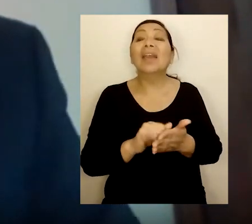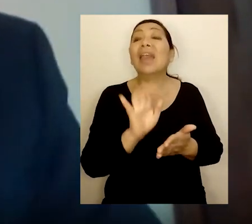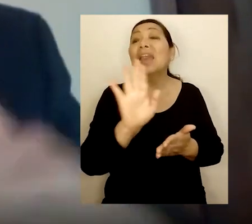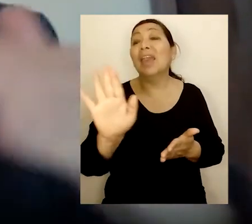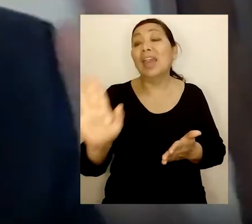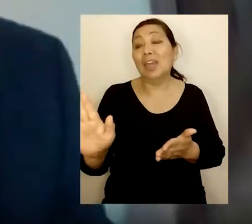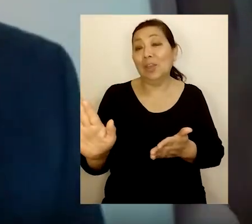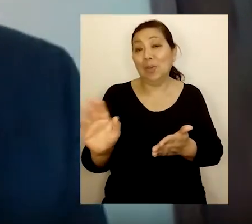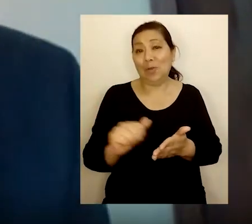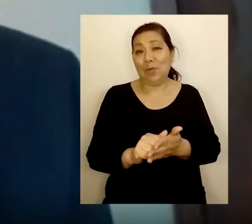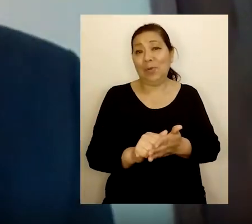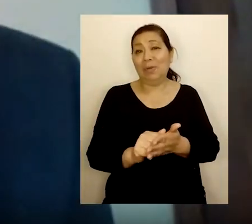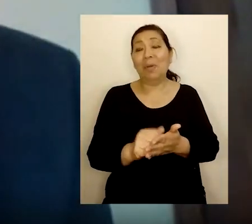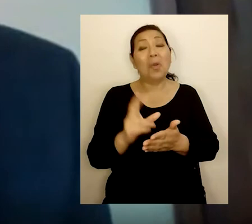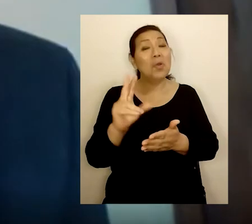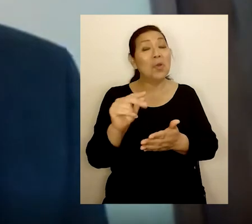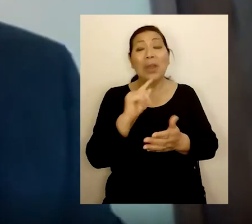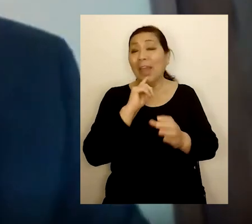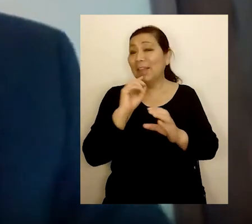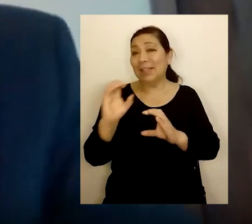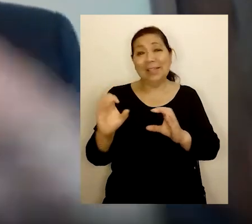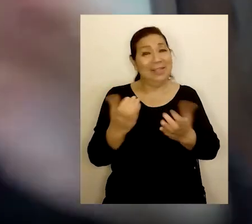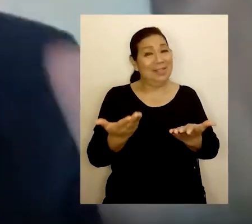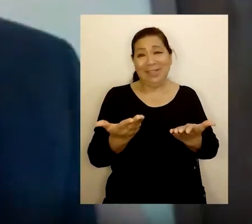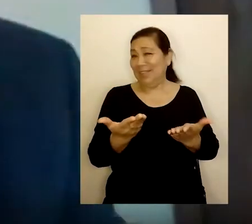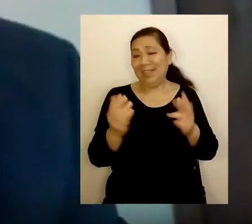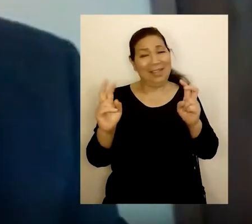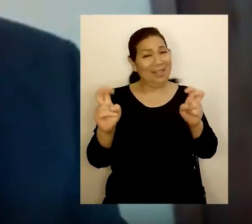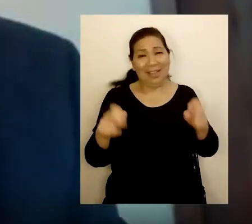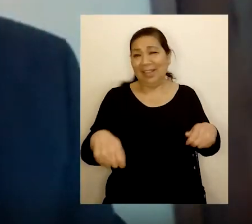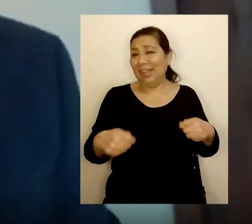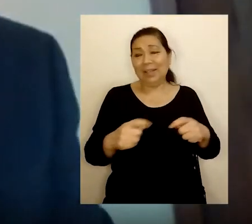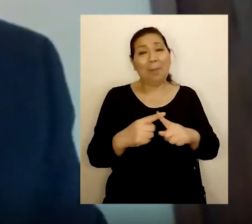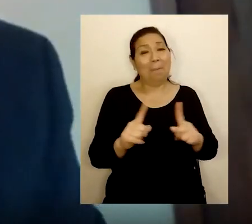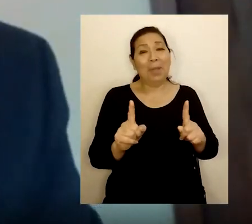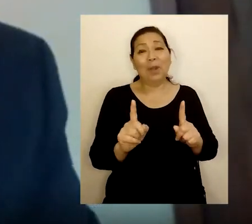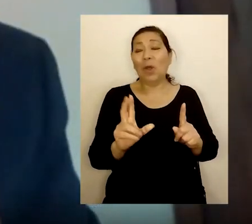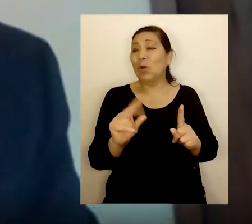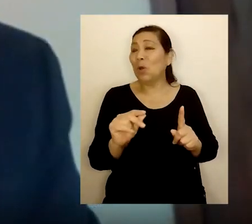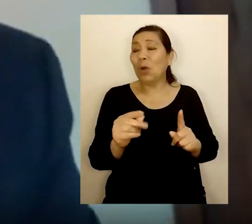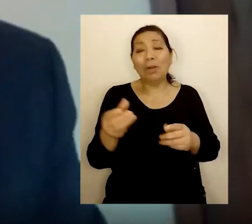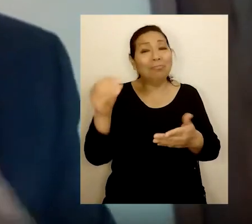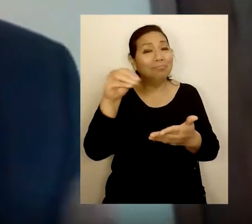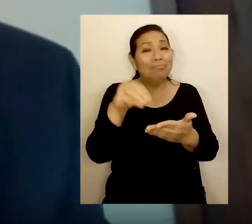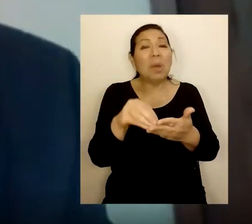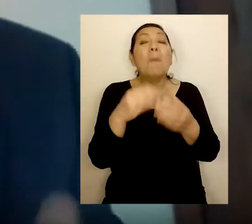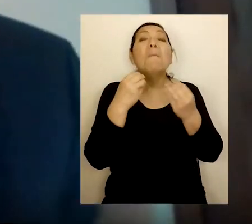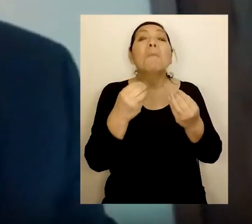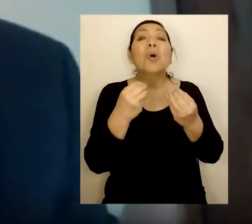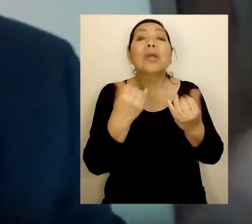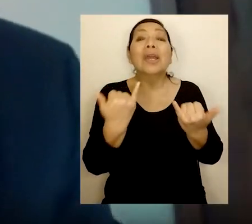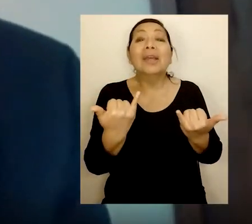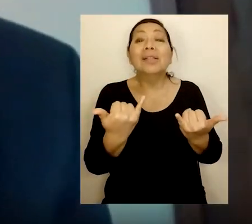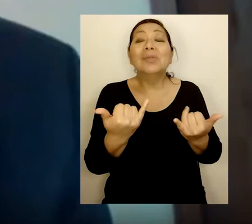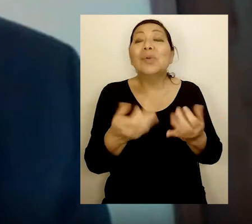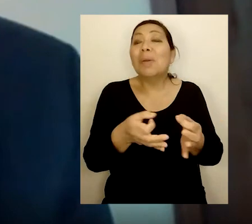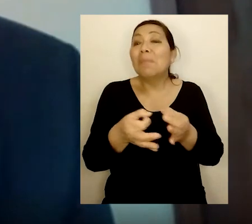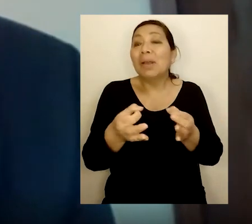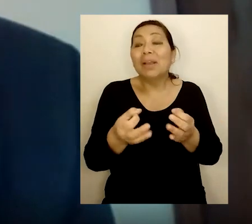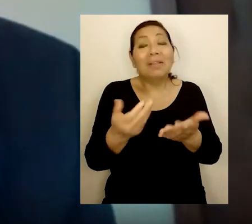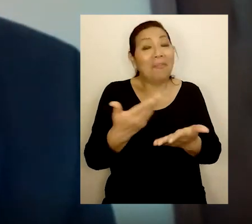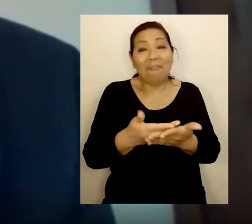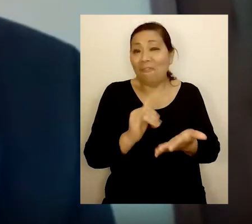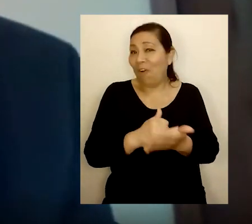ellos dicen, aplicación indebida, este no es un tema de gasto, pero no sustentaron por qué es una